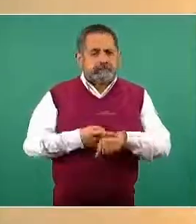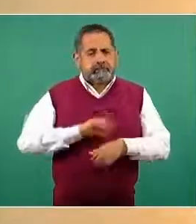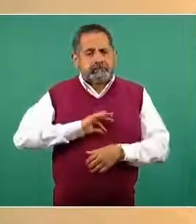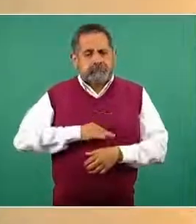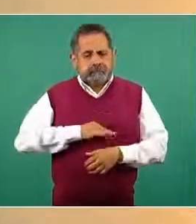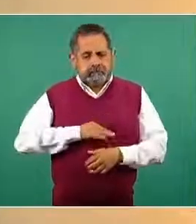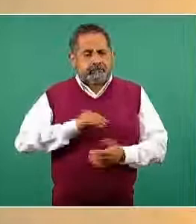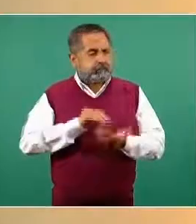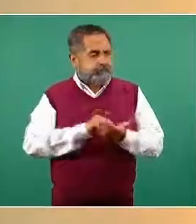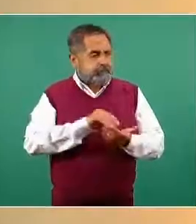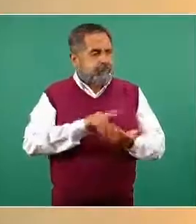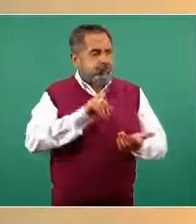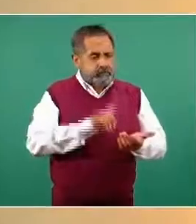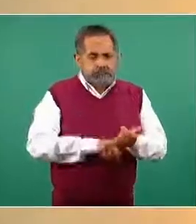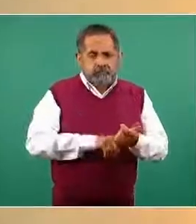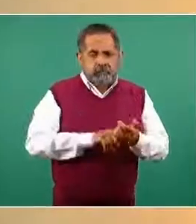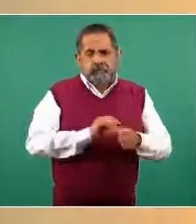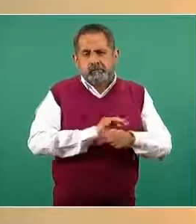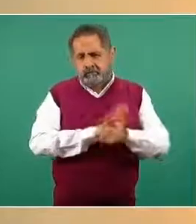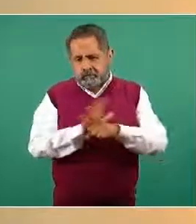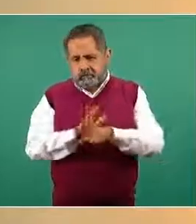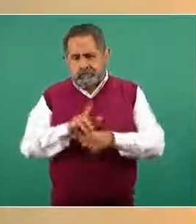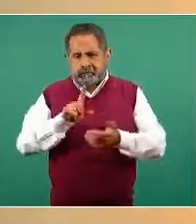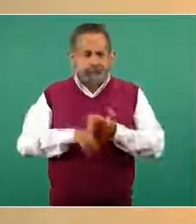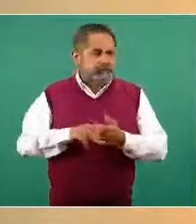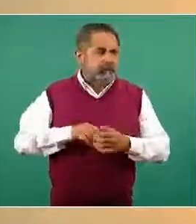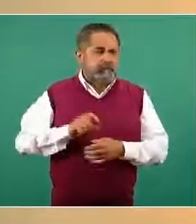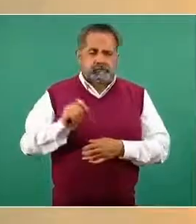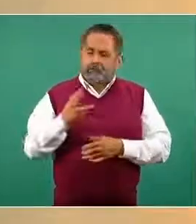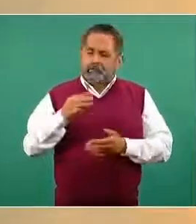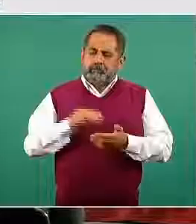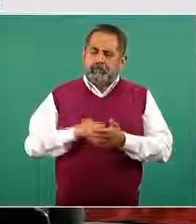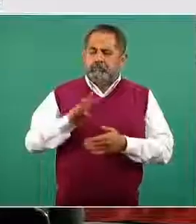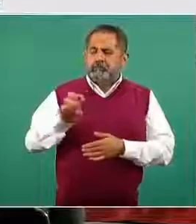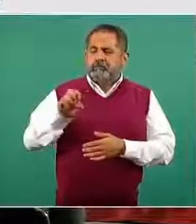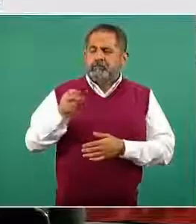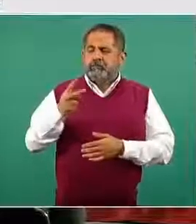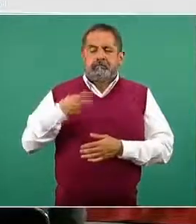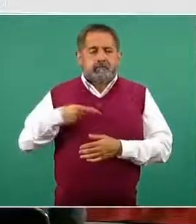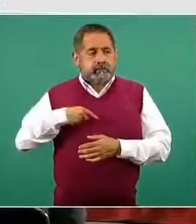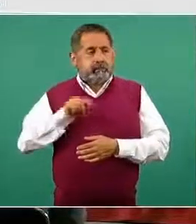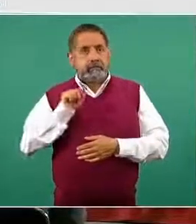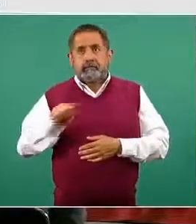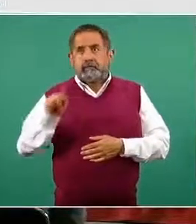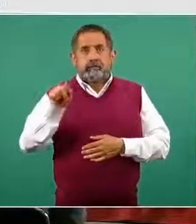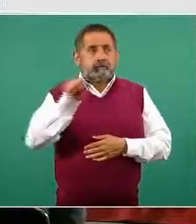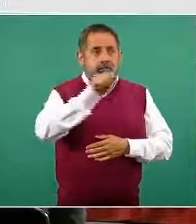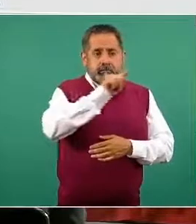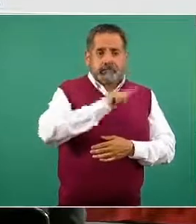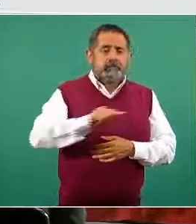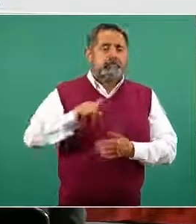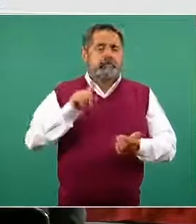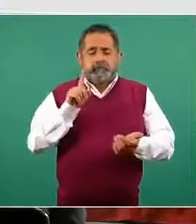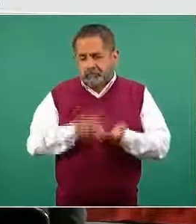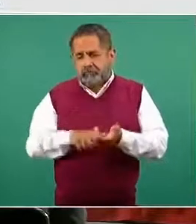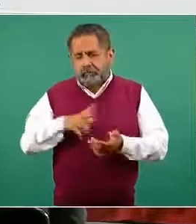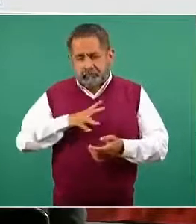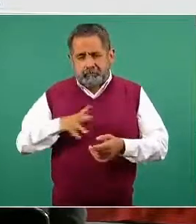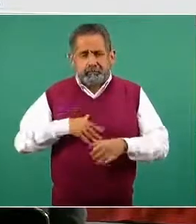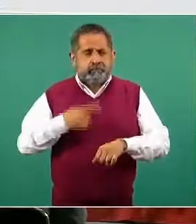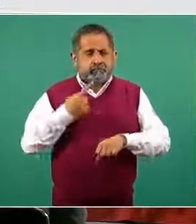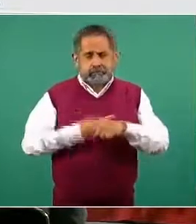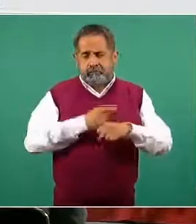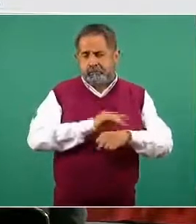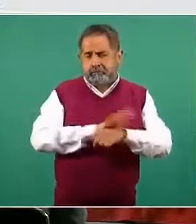infección activa. Es la epidemia activa, 23.462 personas que tenemos registrados como casos